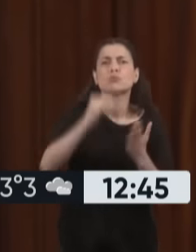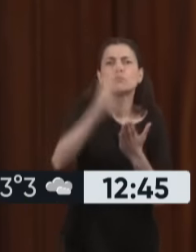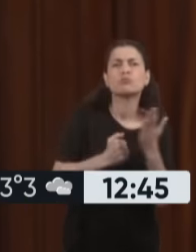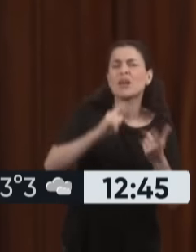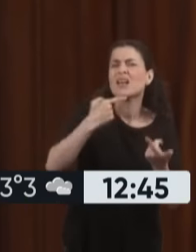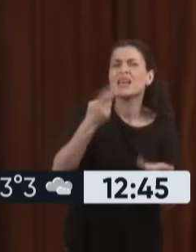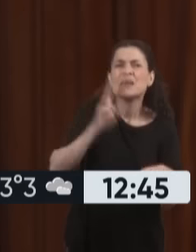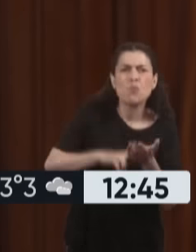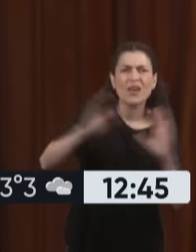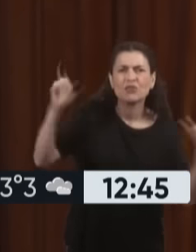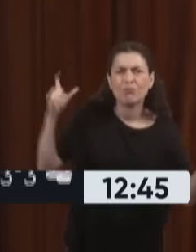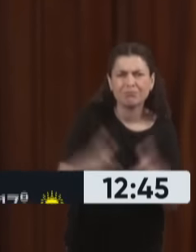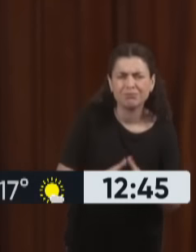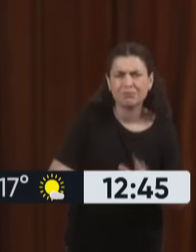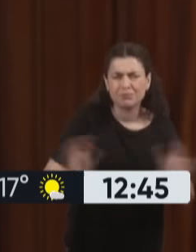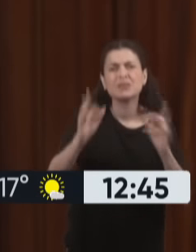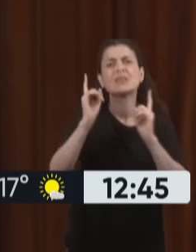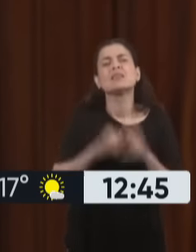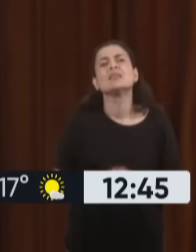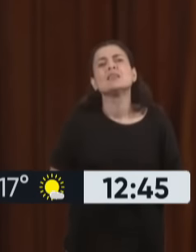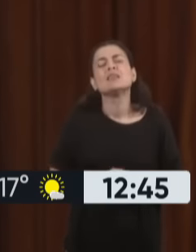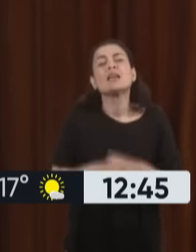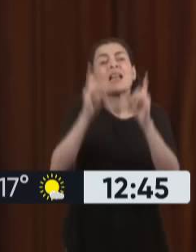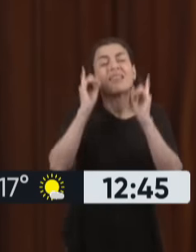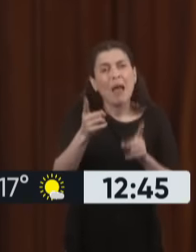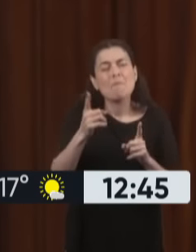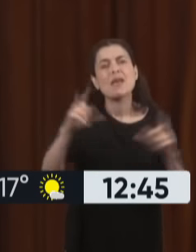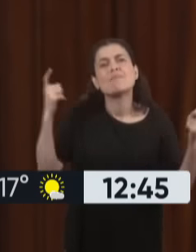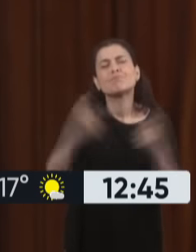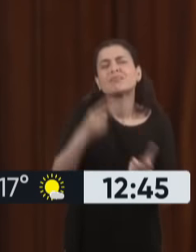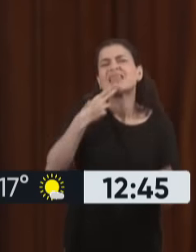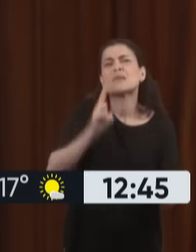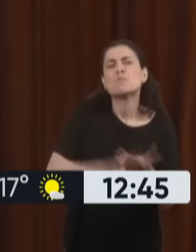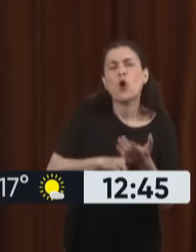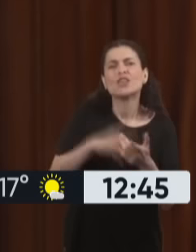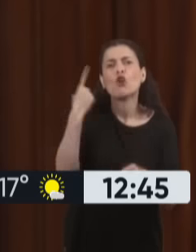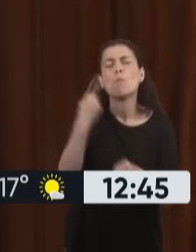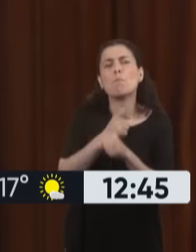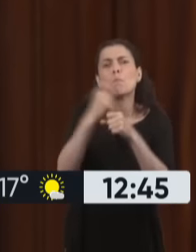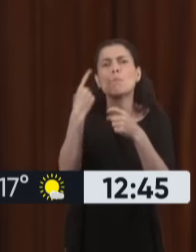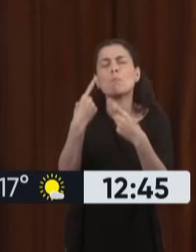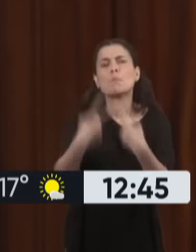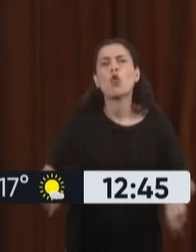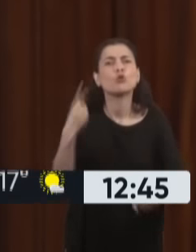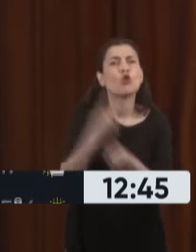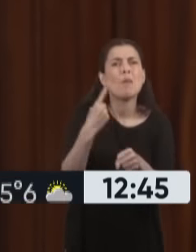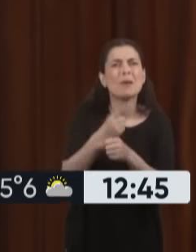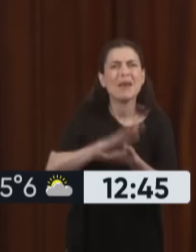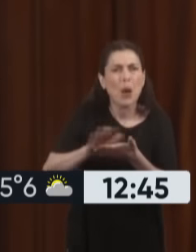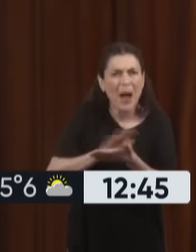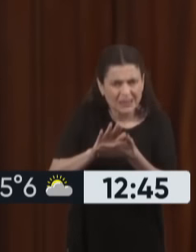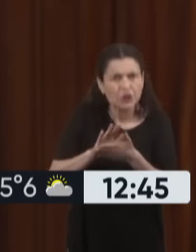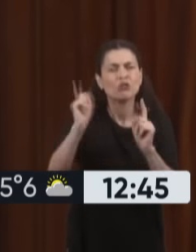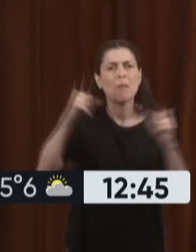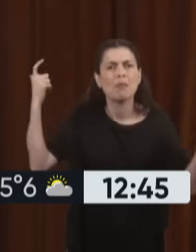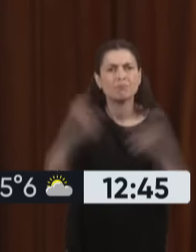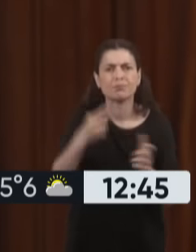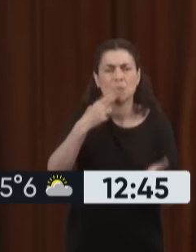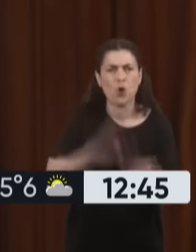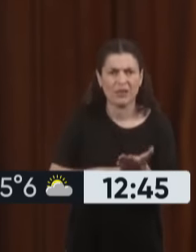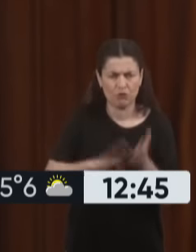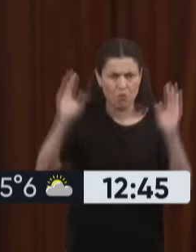de automóviles. Redujimos aranceles de importación en productos de primera necesidad para distintos sectores productivos. Y estamos